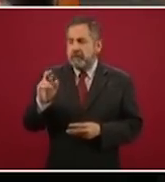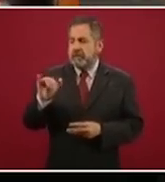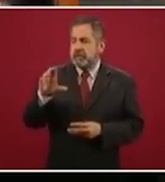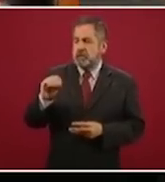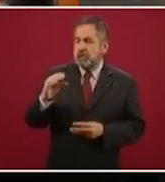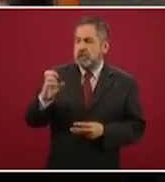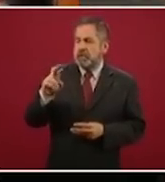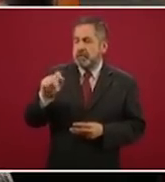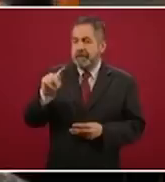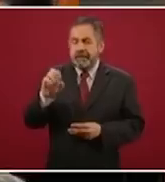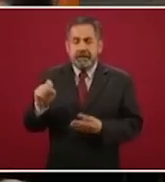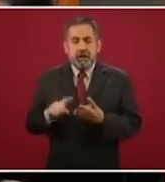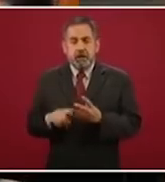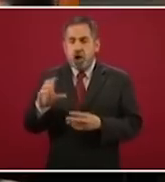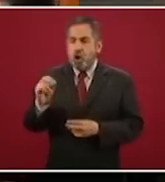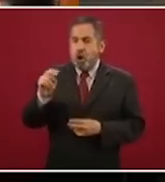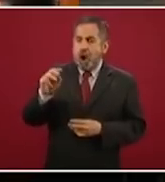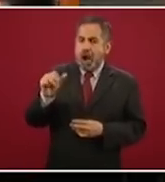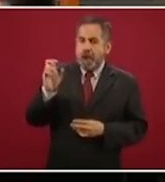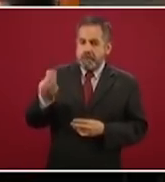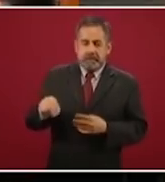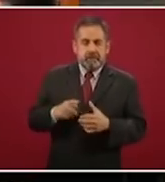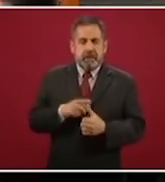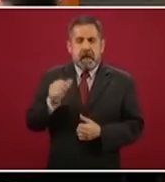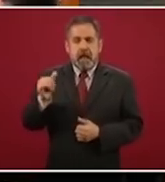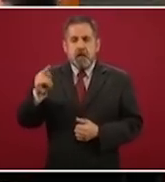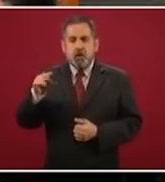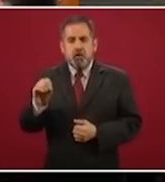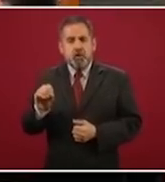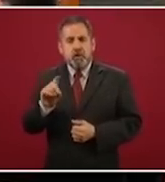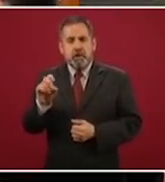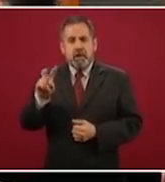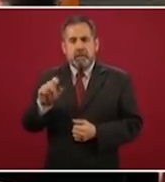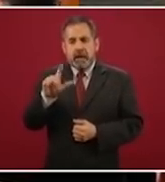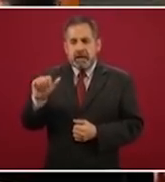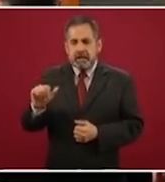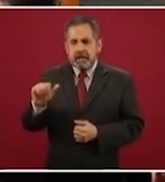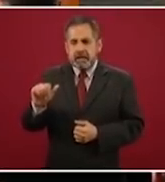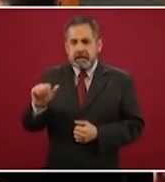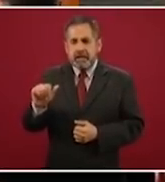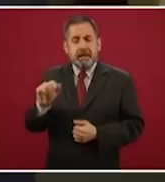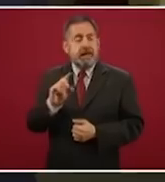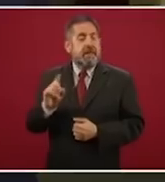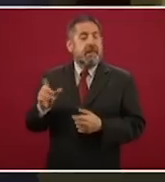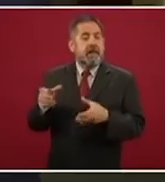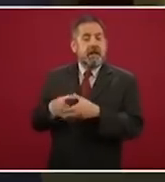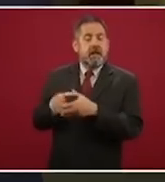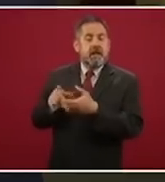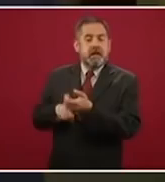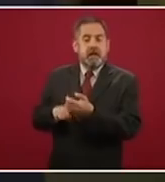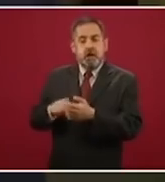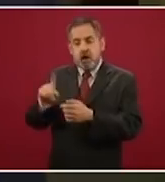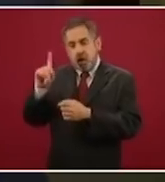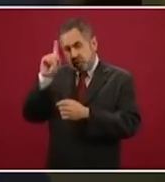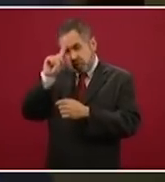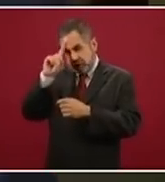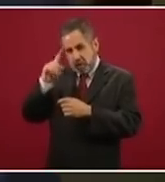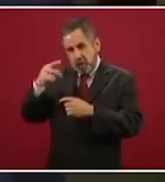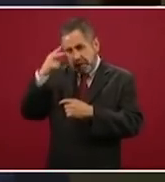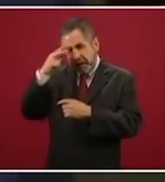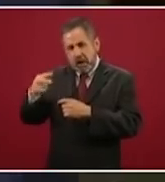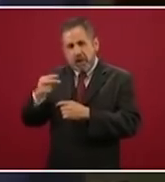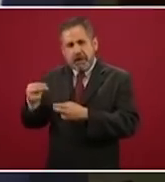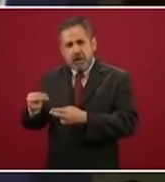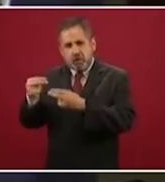Francisco Cervantes Díaz de Concamín, Antonio del Valle Perochena del Consejo Mexicano de